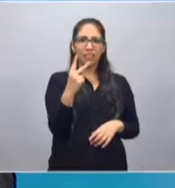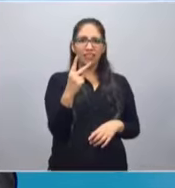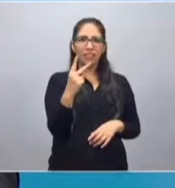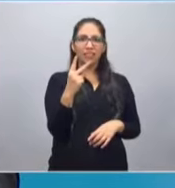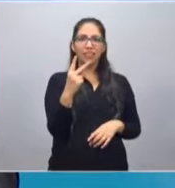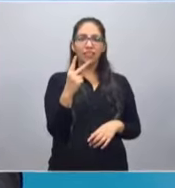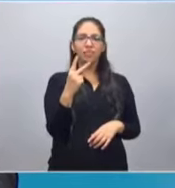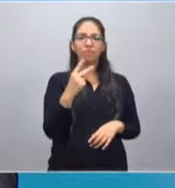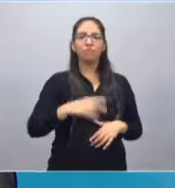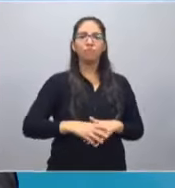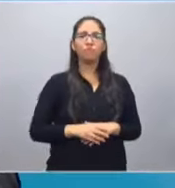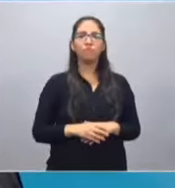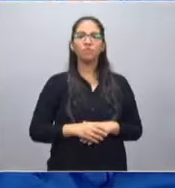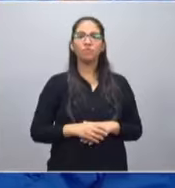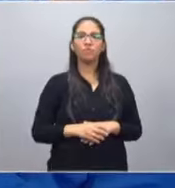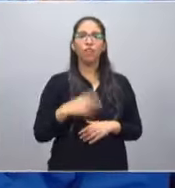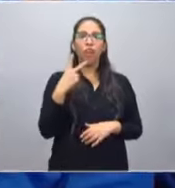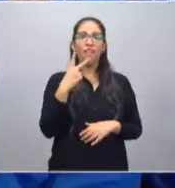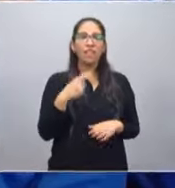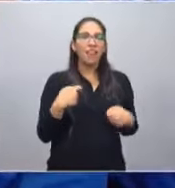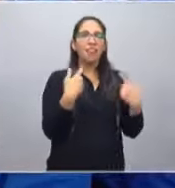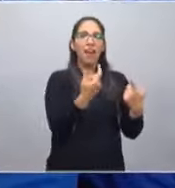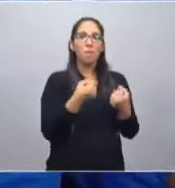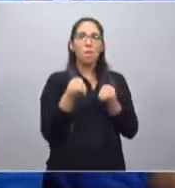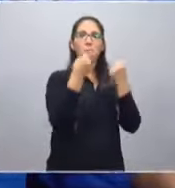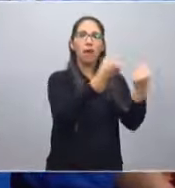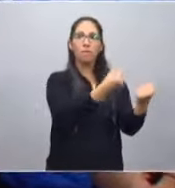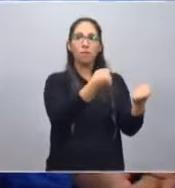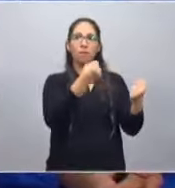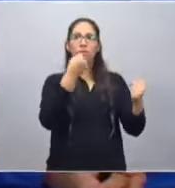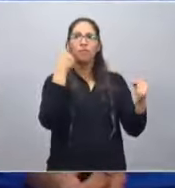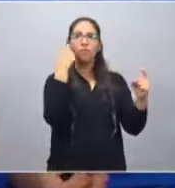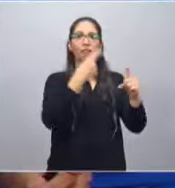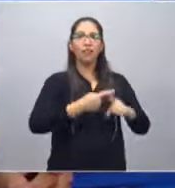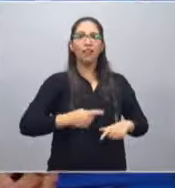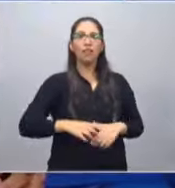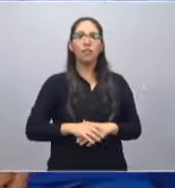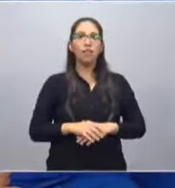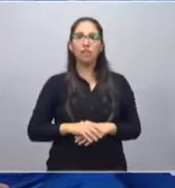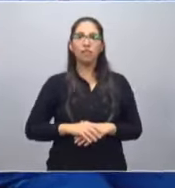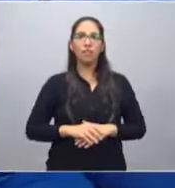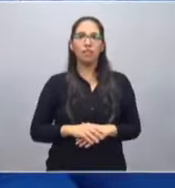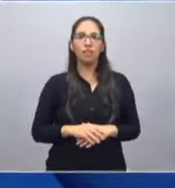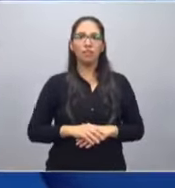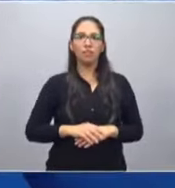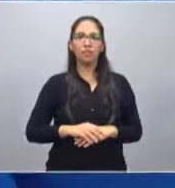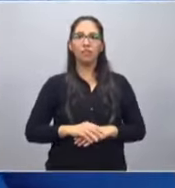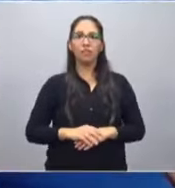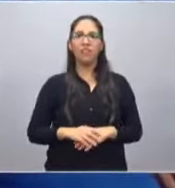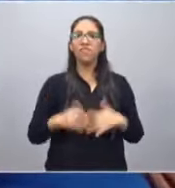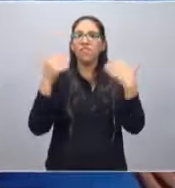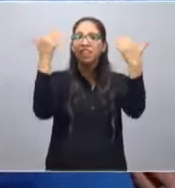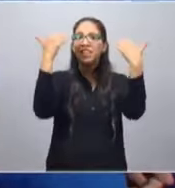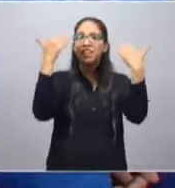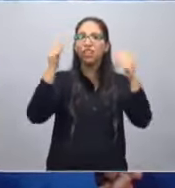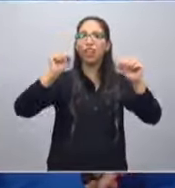este que nos toca entregarle el premio por las medallas Así que felicitaciones as salto felicitaciones